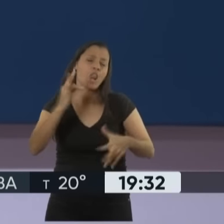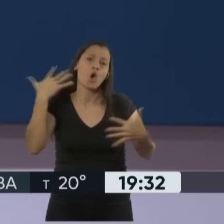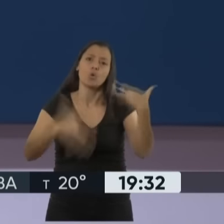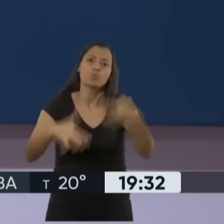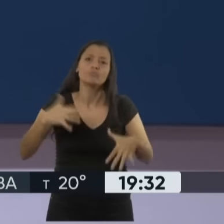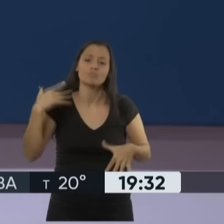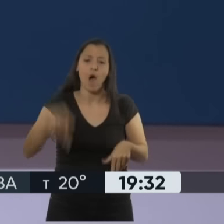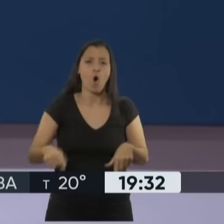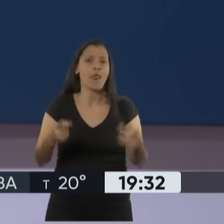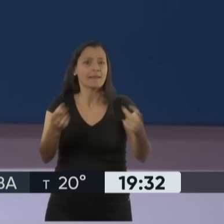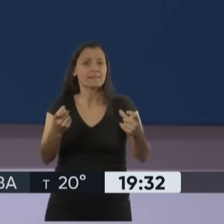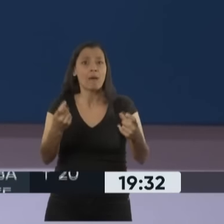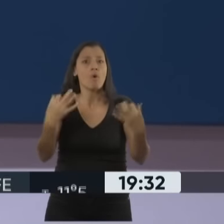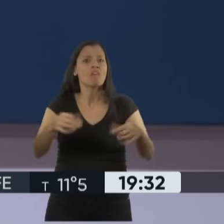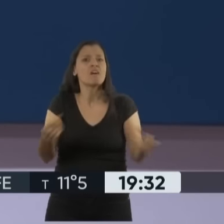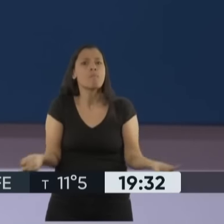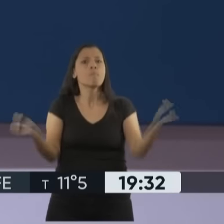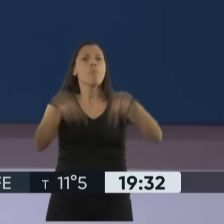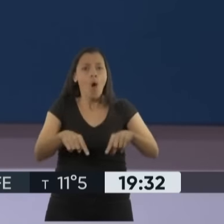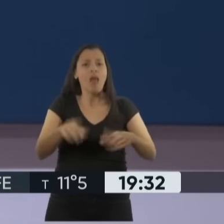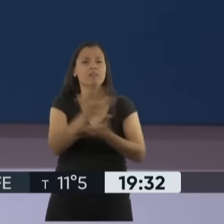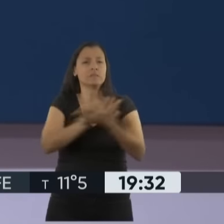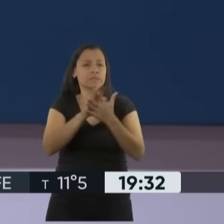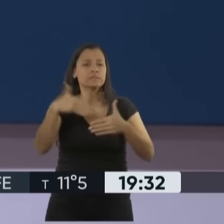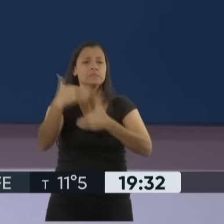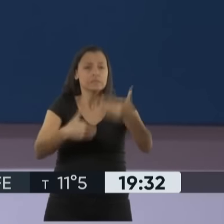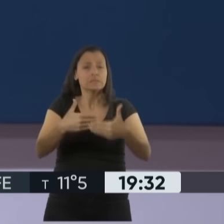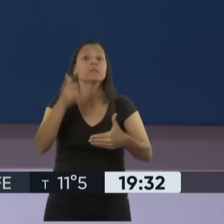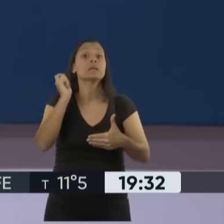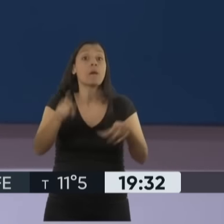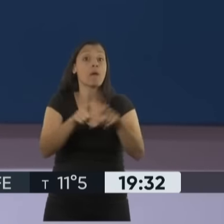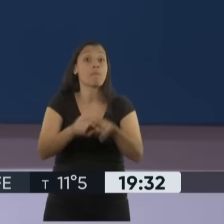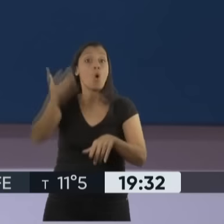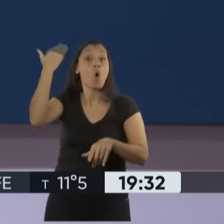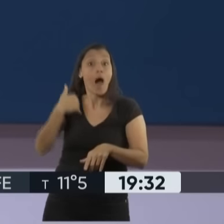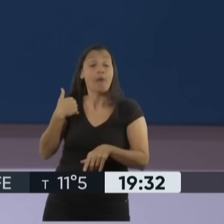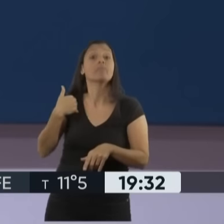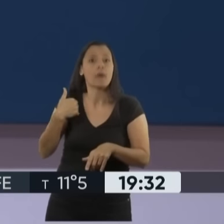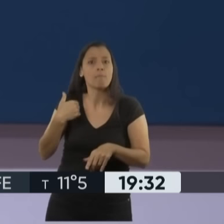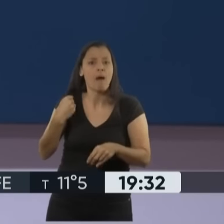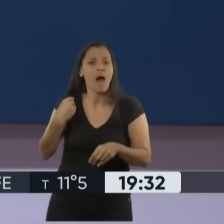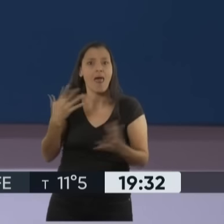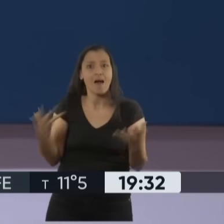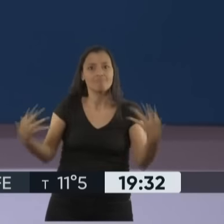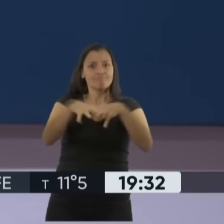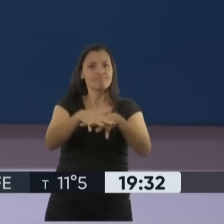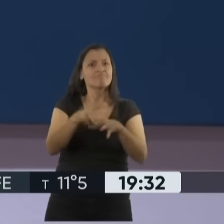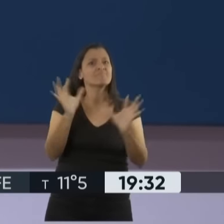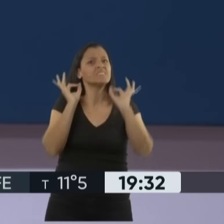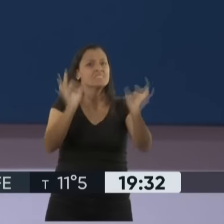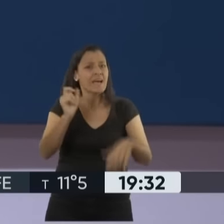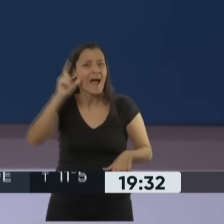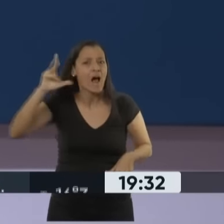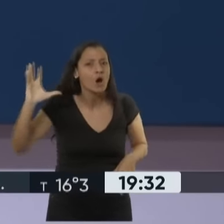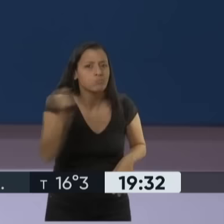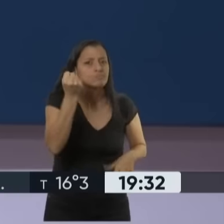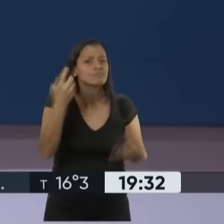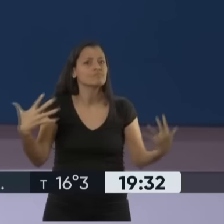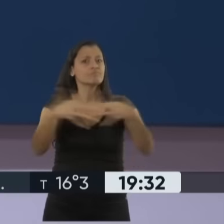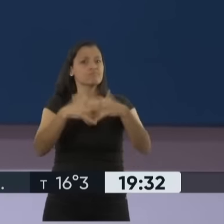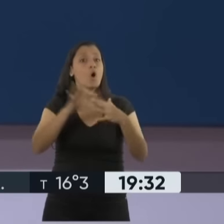de reconstruir las instituciones que fueron pensadas precisamente para integrarnos la